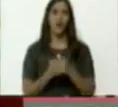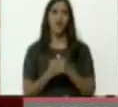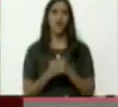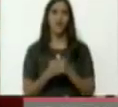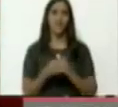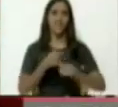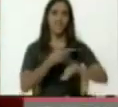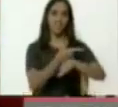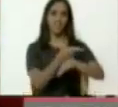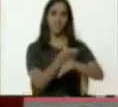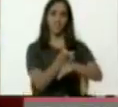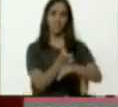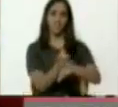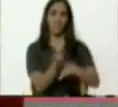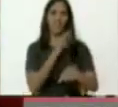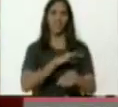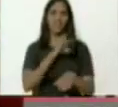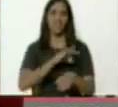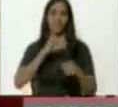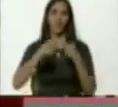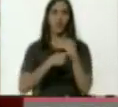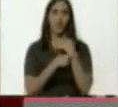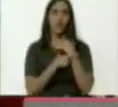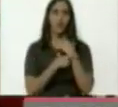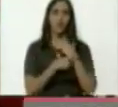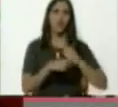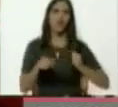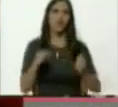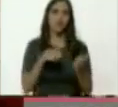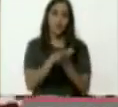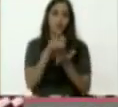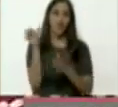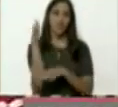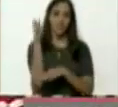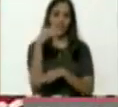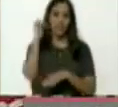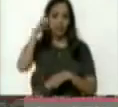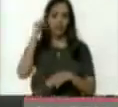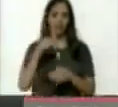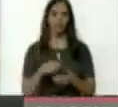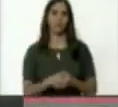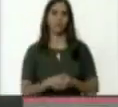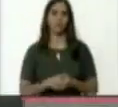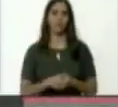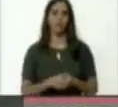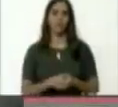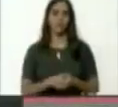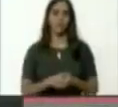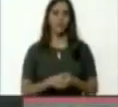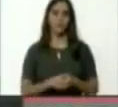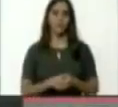retardado de este señor Juan Guaidó con respecto a la bandera. Vamos al video y ya regresamos. Ajá.